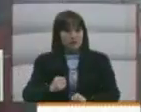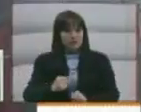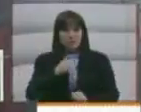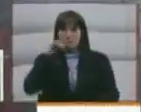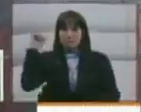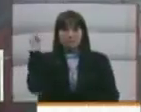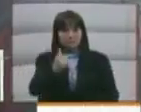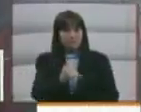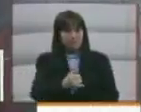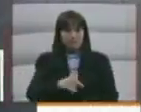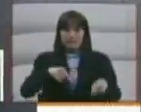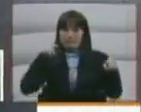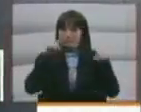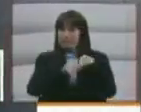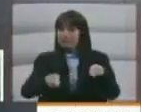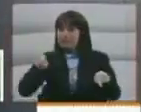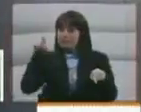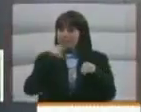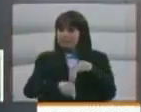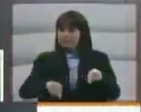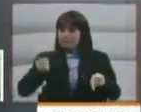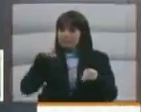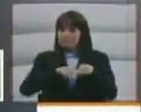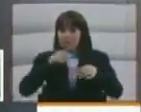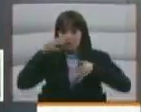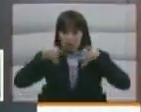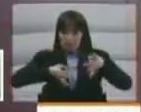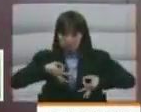con arduas críticas y autocríticas.